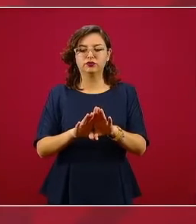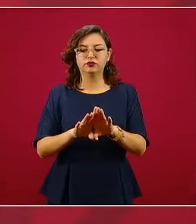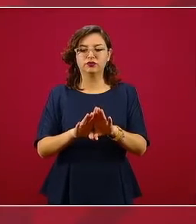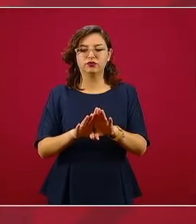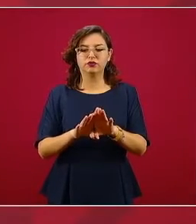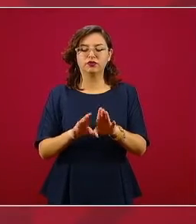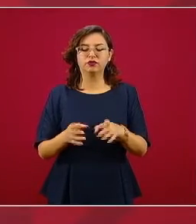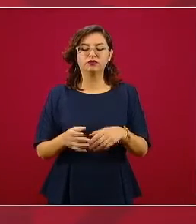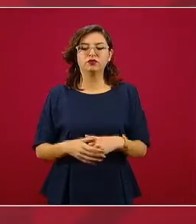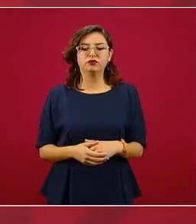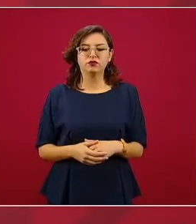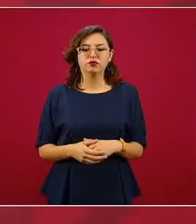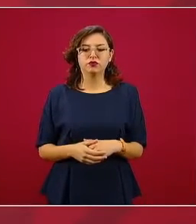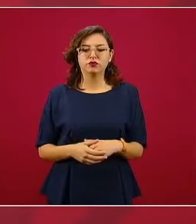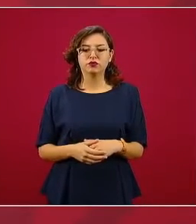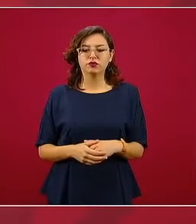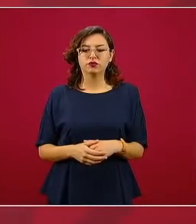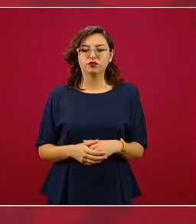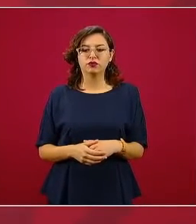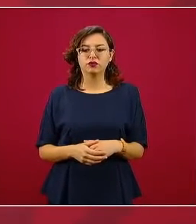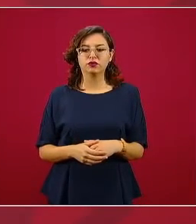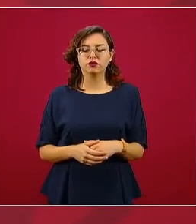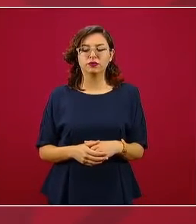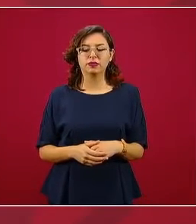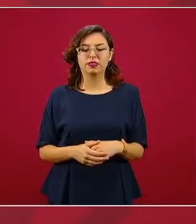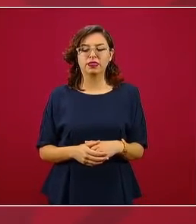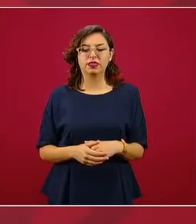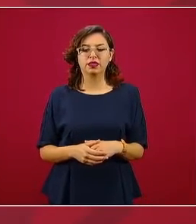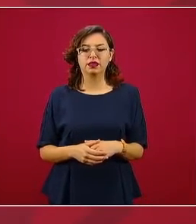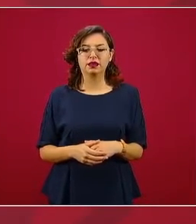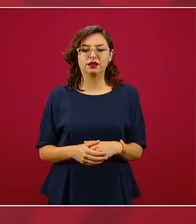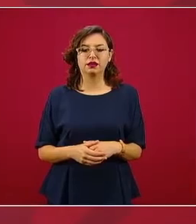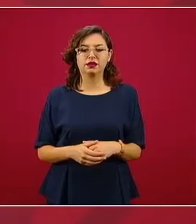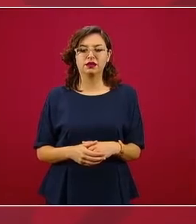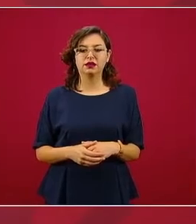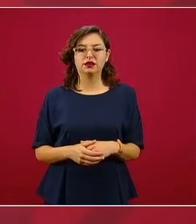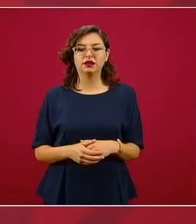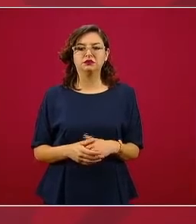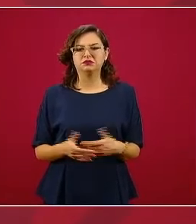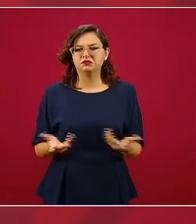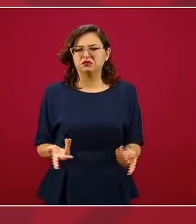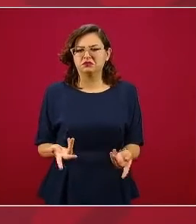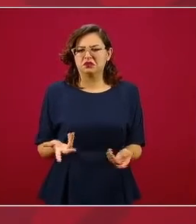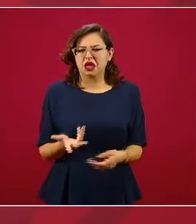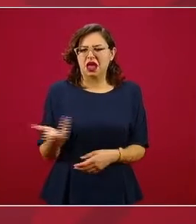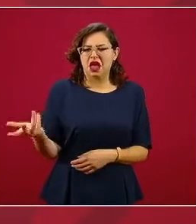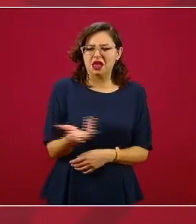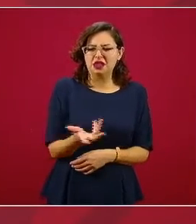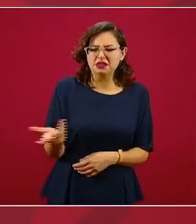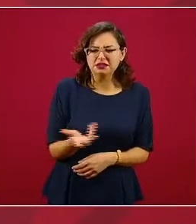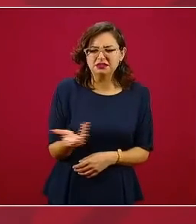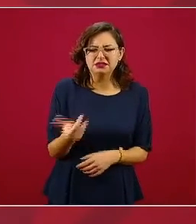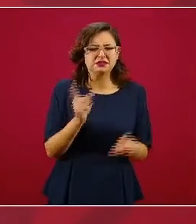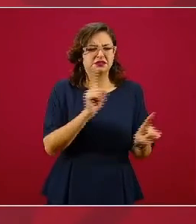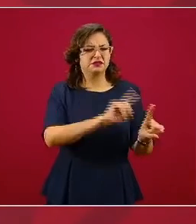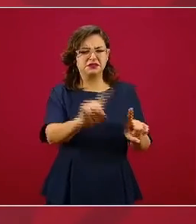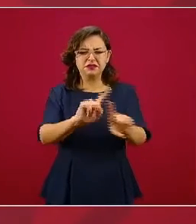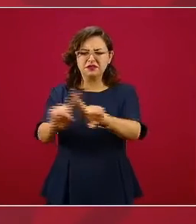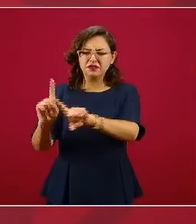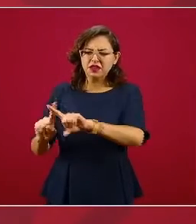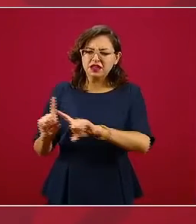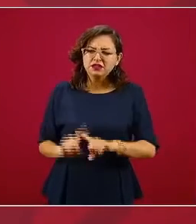el estado en que se encuentran las acciones, porque ya